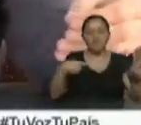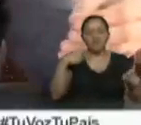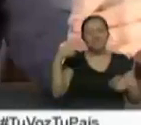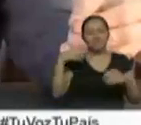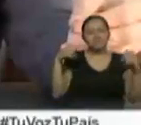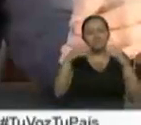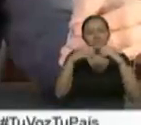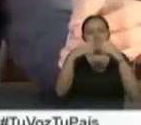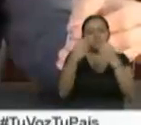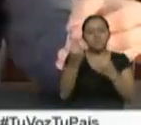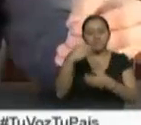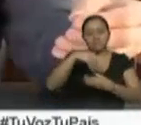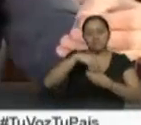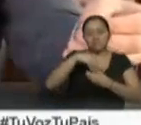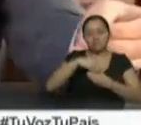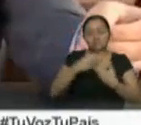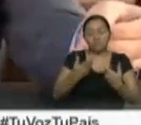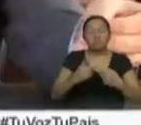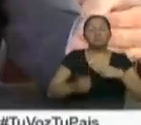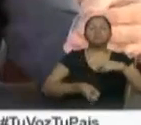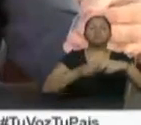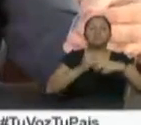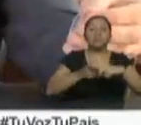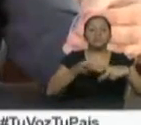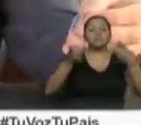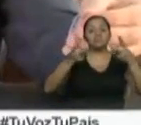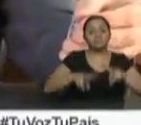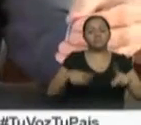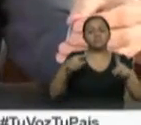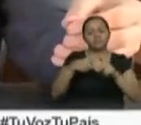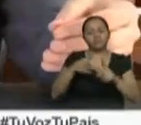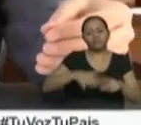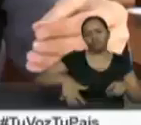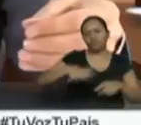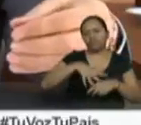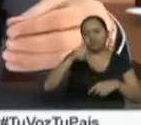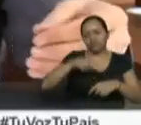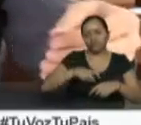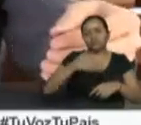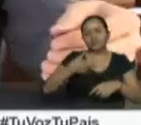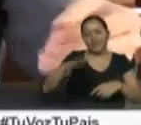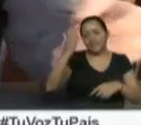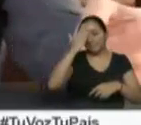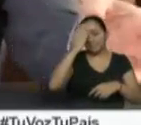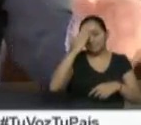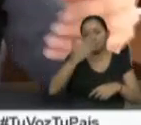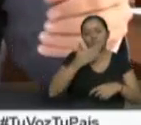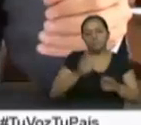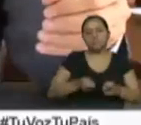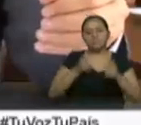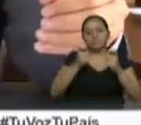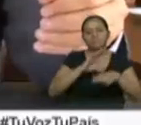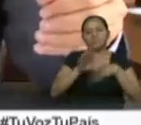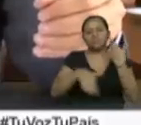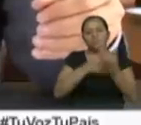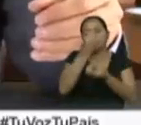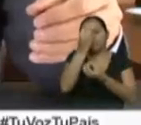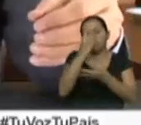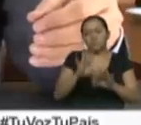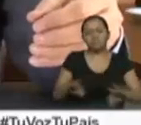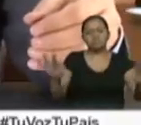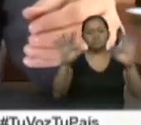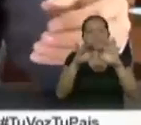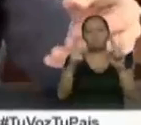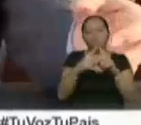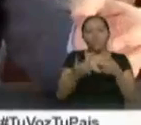necesita mucho recurso humano. Y también nosotros estamos entregando una información importante,